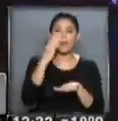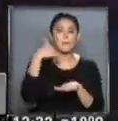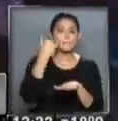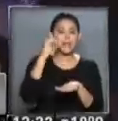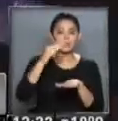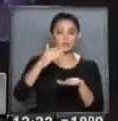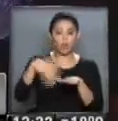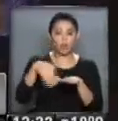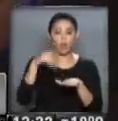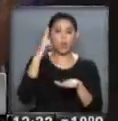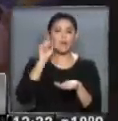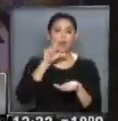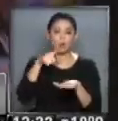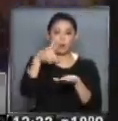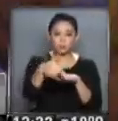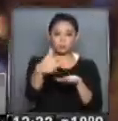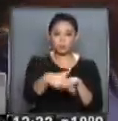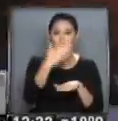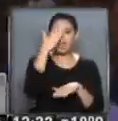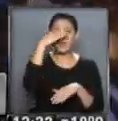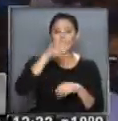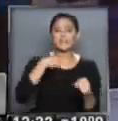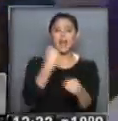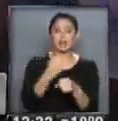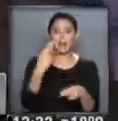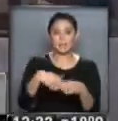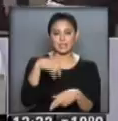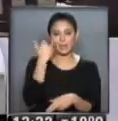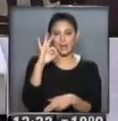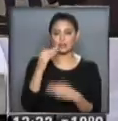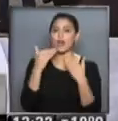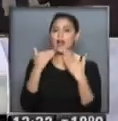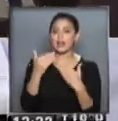9 de Julio para movilizarse luego hacia la Plaza de Mayo. Gracias, Silvia, hasta luego.